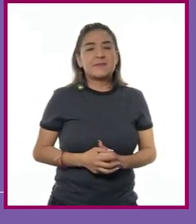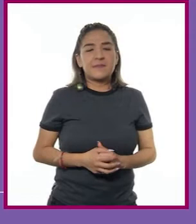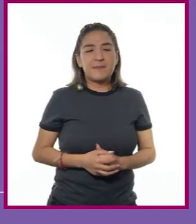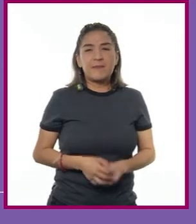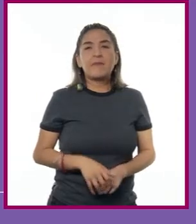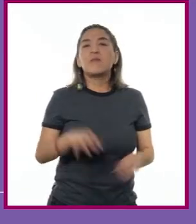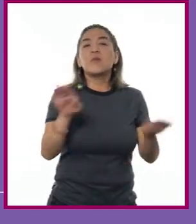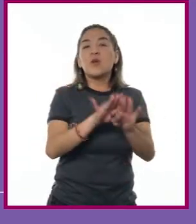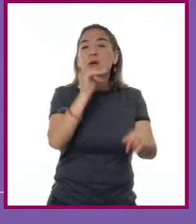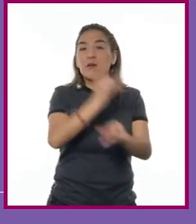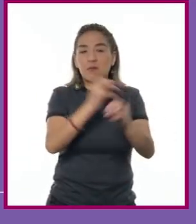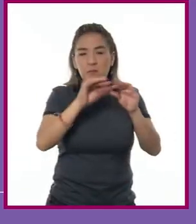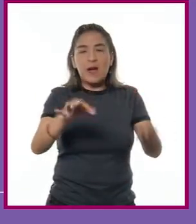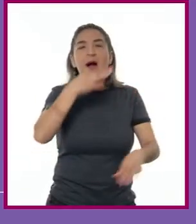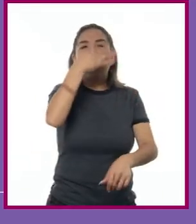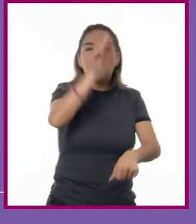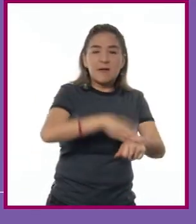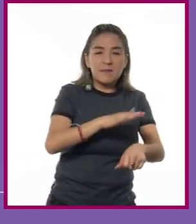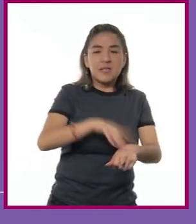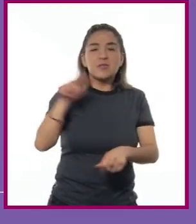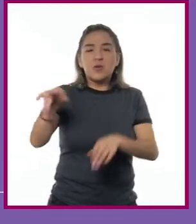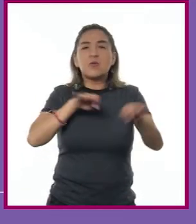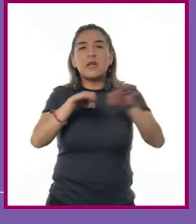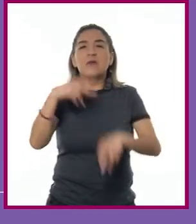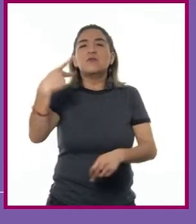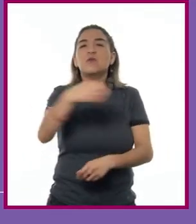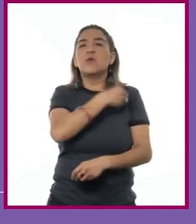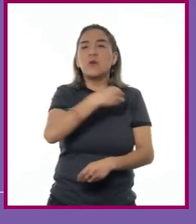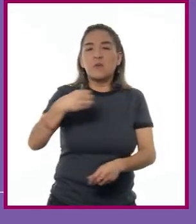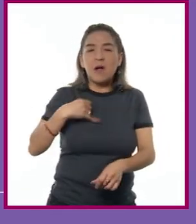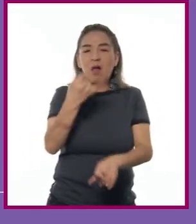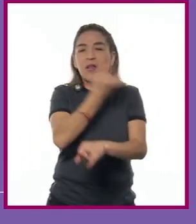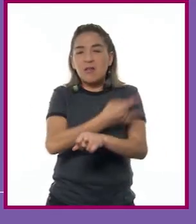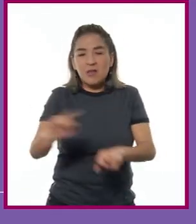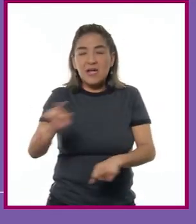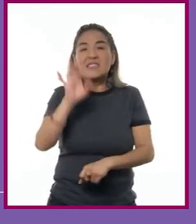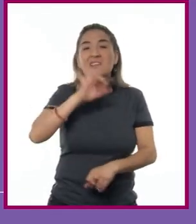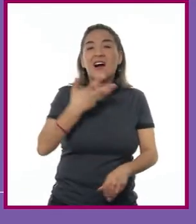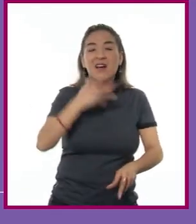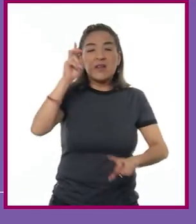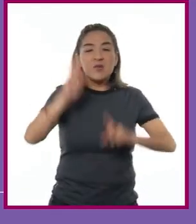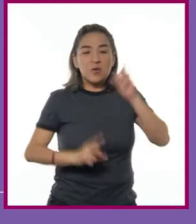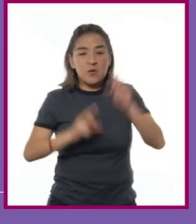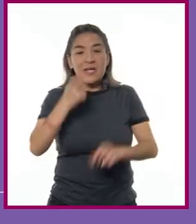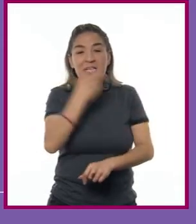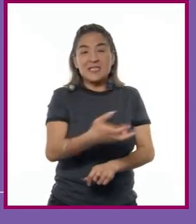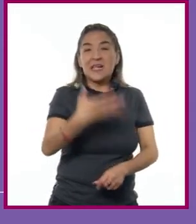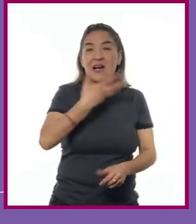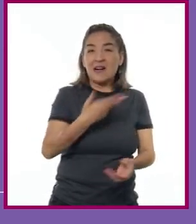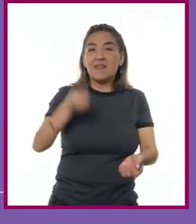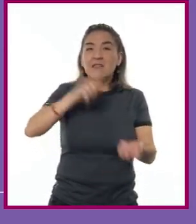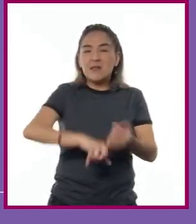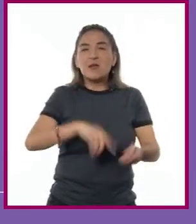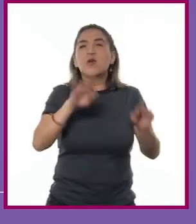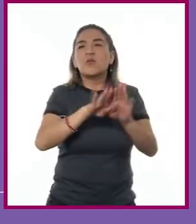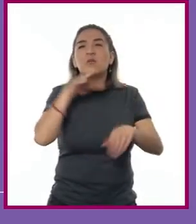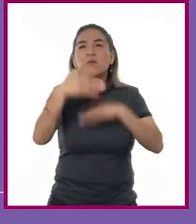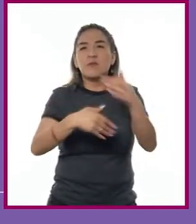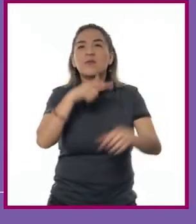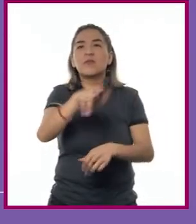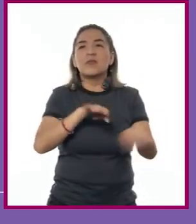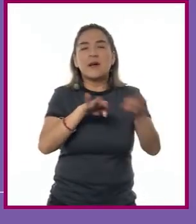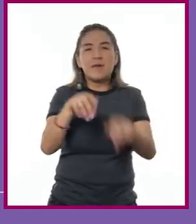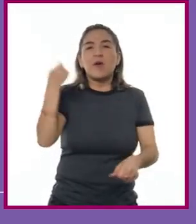no informar al superior del incumplimiento de obligaciones y de las dudas fundadas que se tuviesen sobre la procedencia de